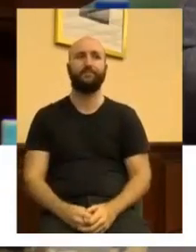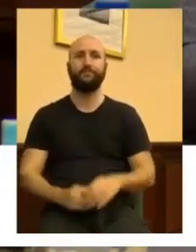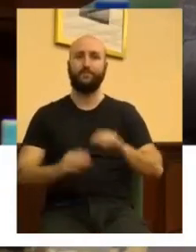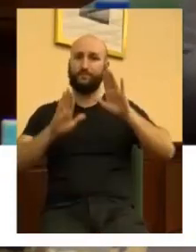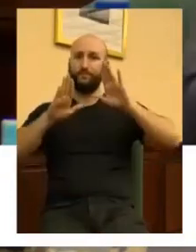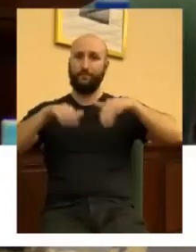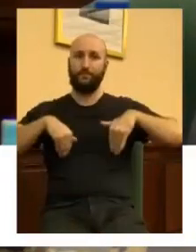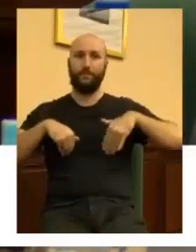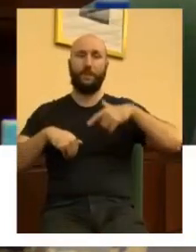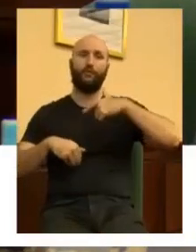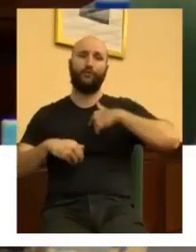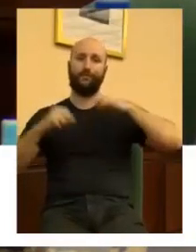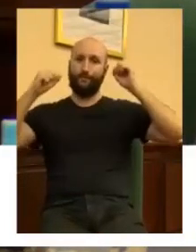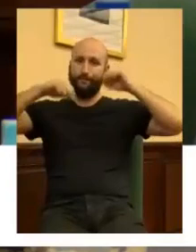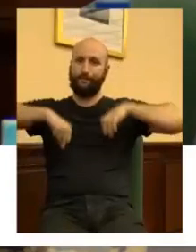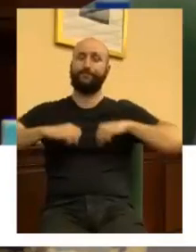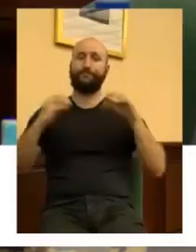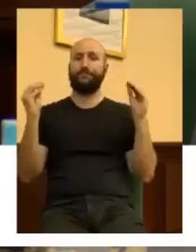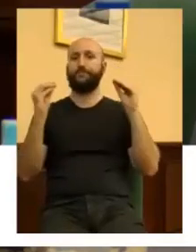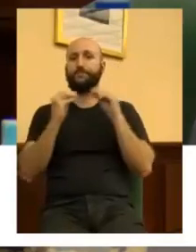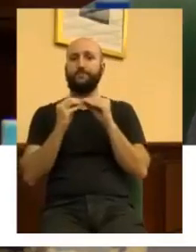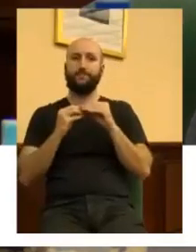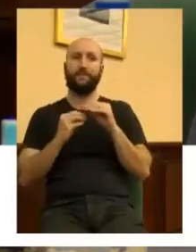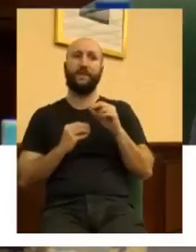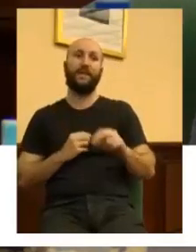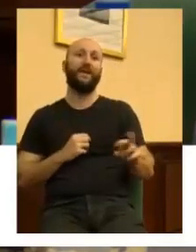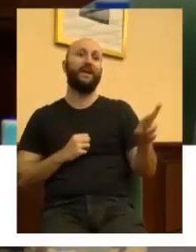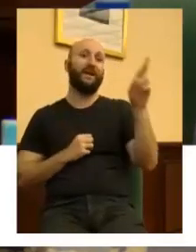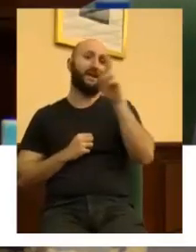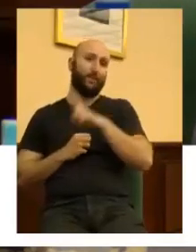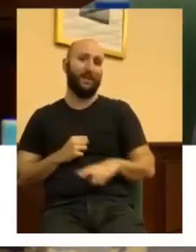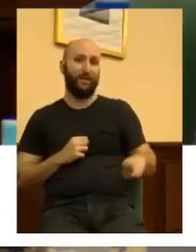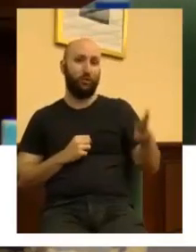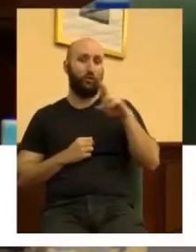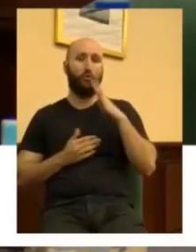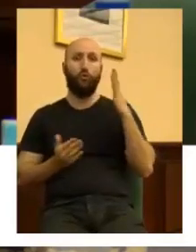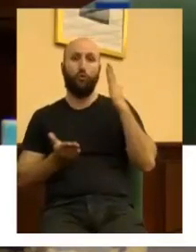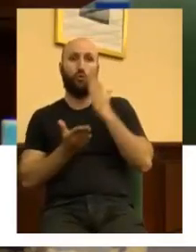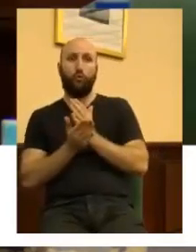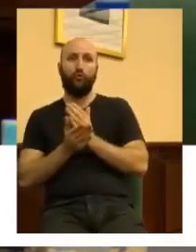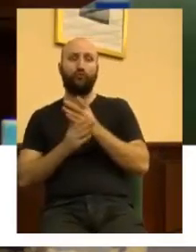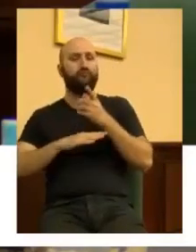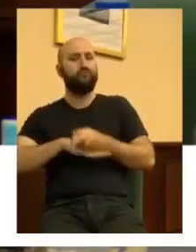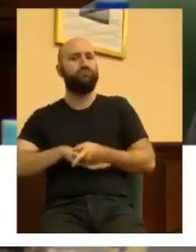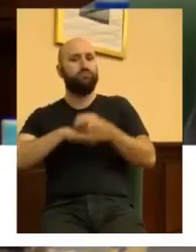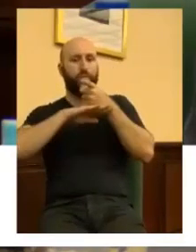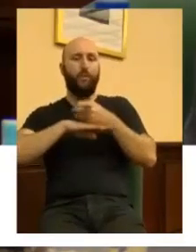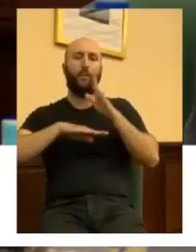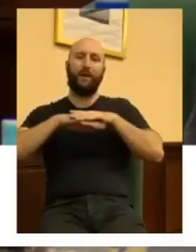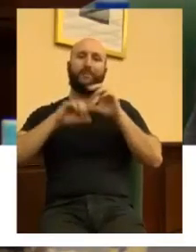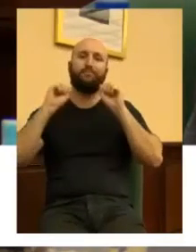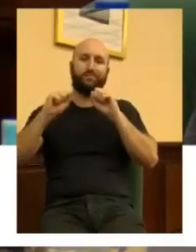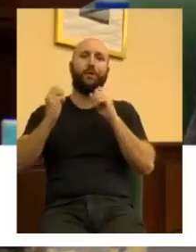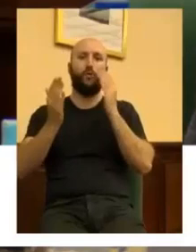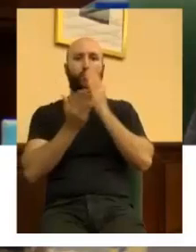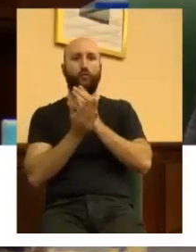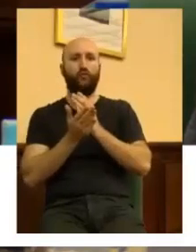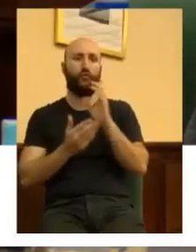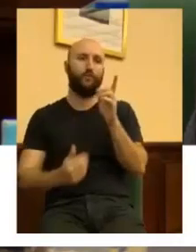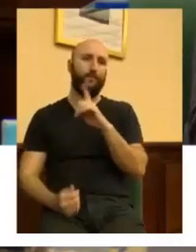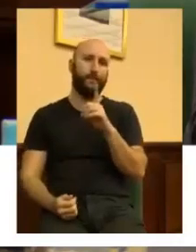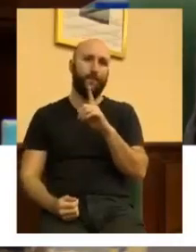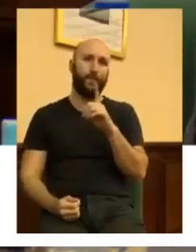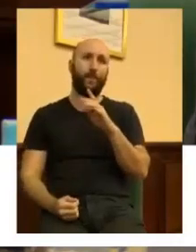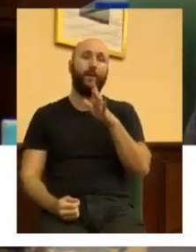que yo estoy de acuerdo en que la repetición no sea una condición para impedir el paso del curso,